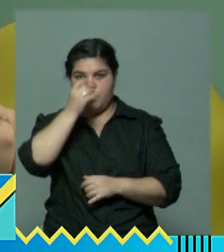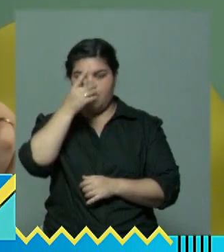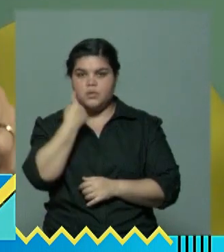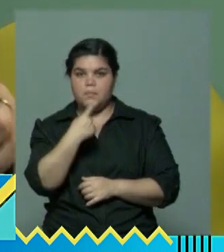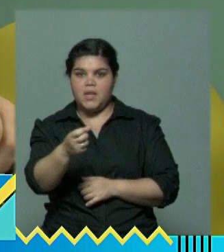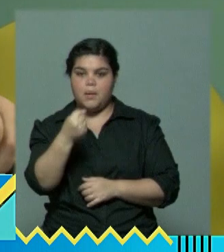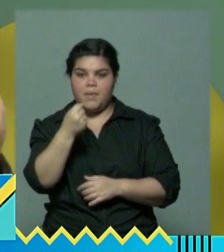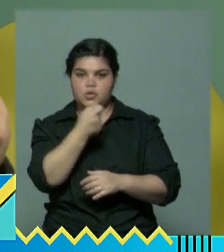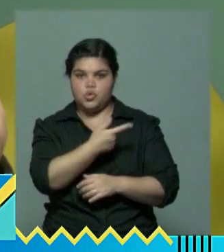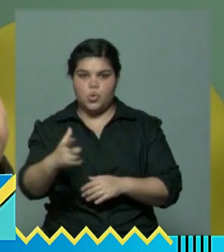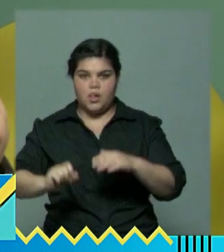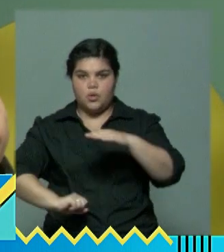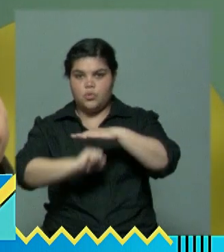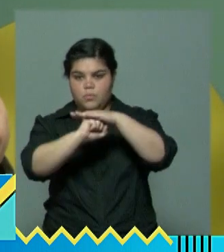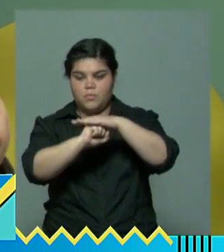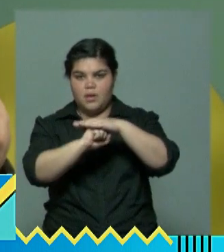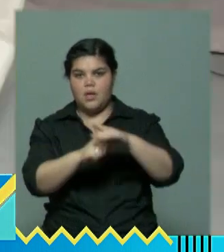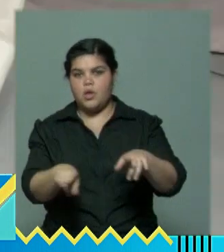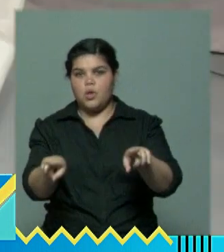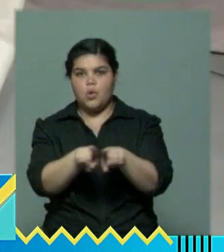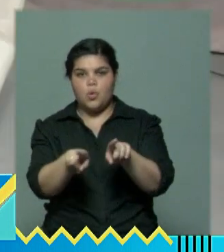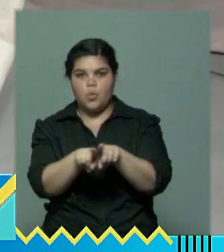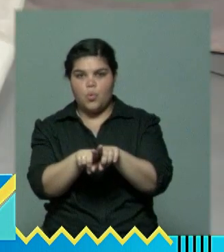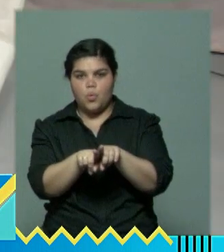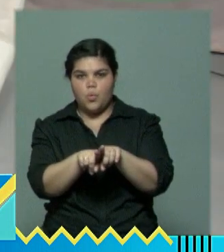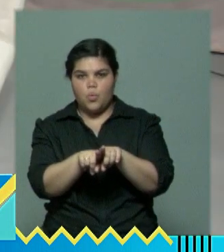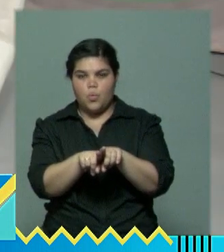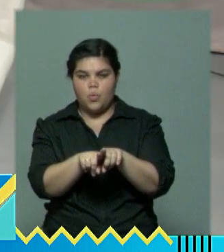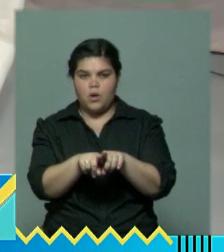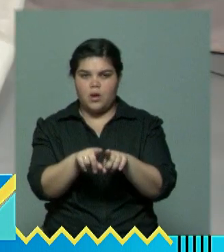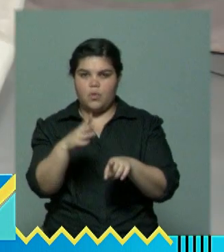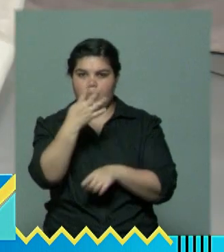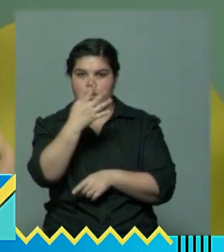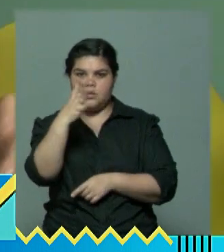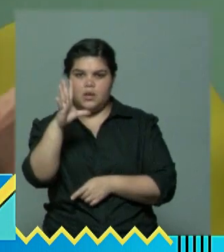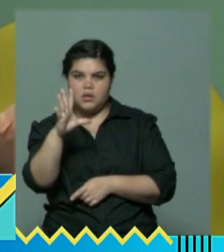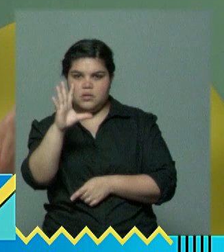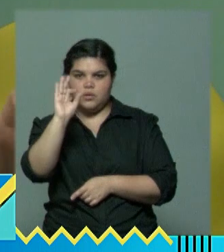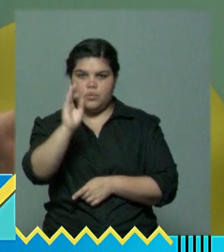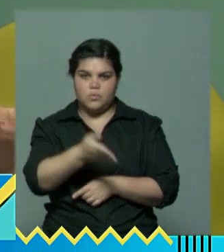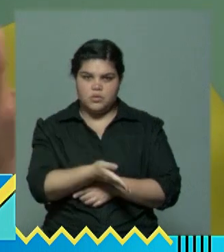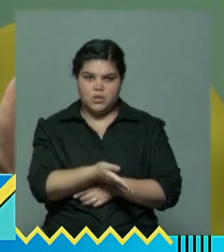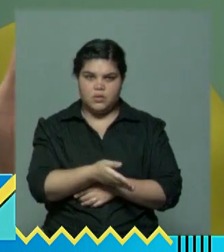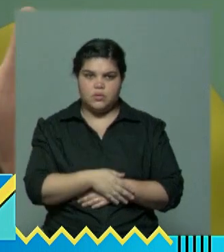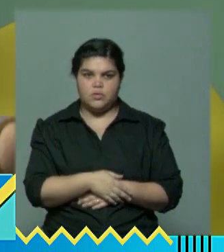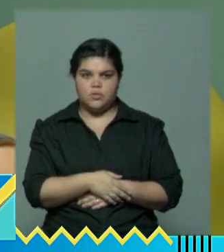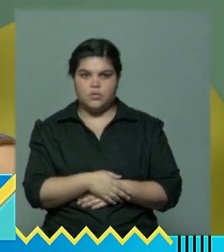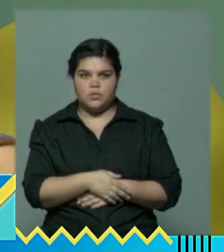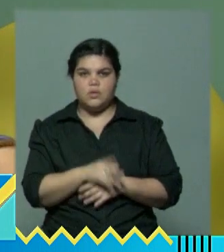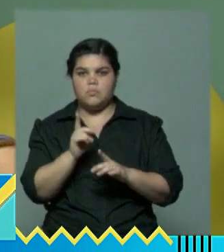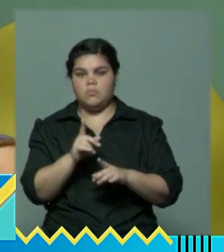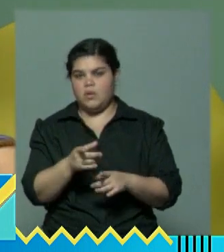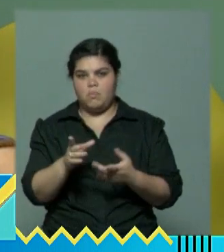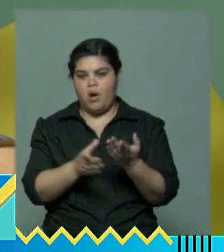no tengan la misma carga tributaria, que es más o menos un 45% de lo que es el 931, el costo